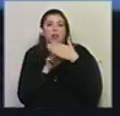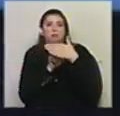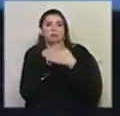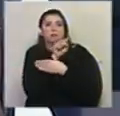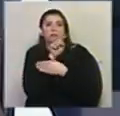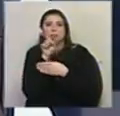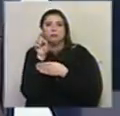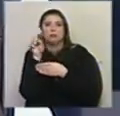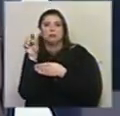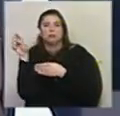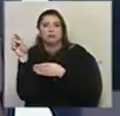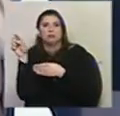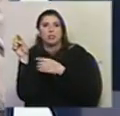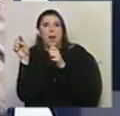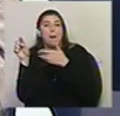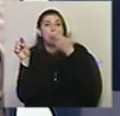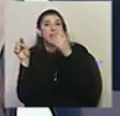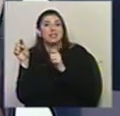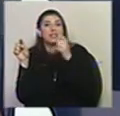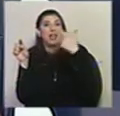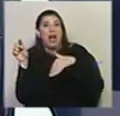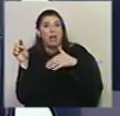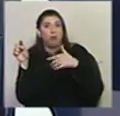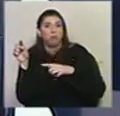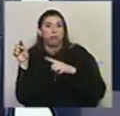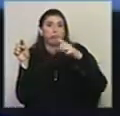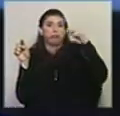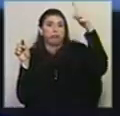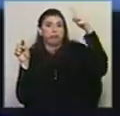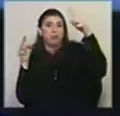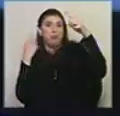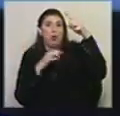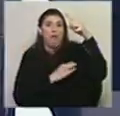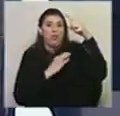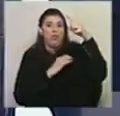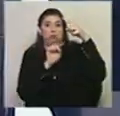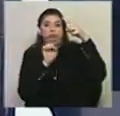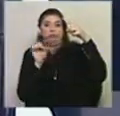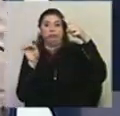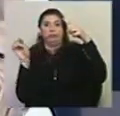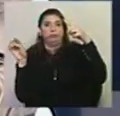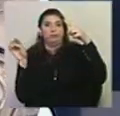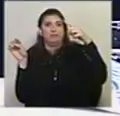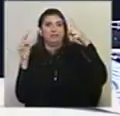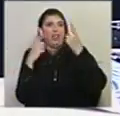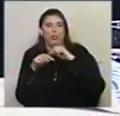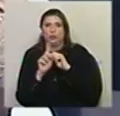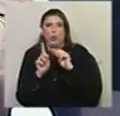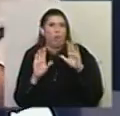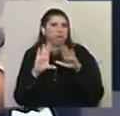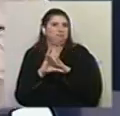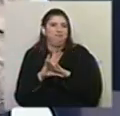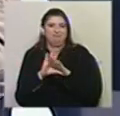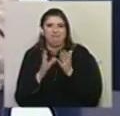vez es más caro, es exponencialmente más caro un día más de vida. Eso es clarito. Entonces, eso es así. Eso forma